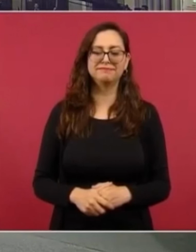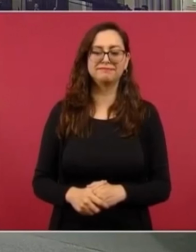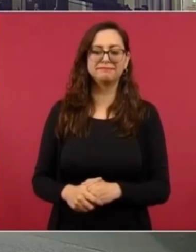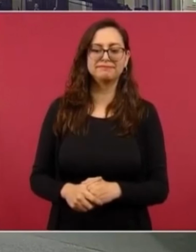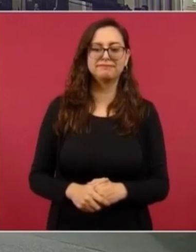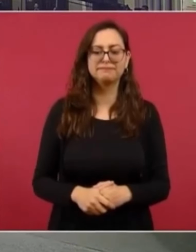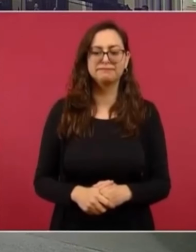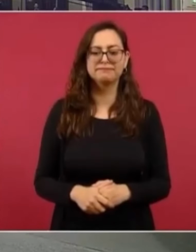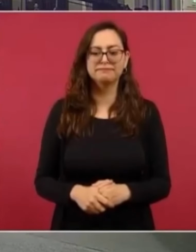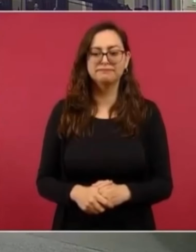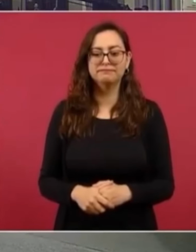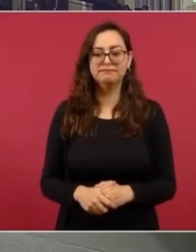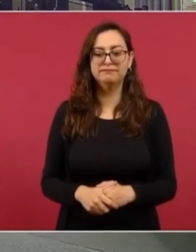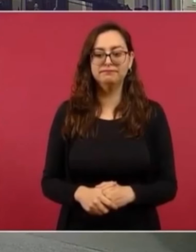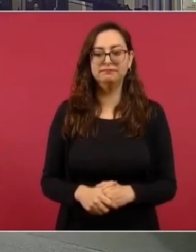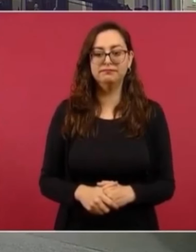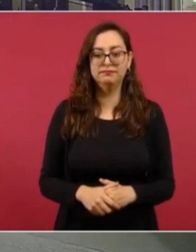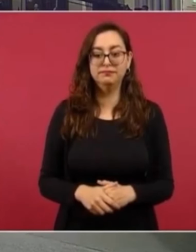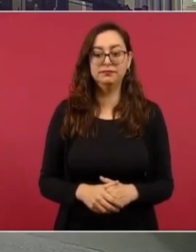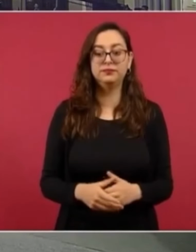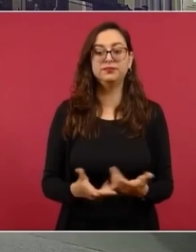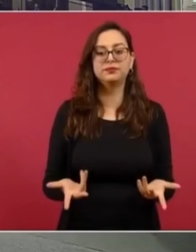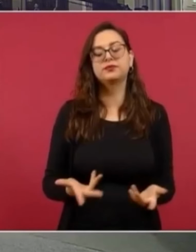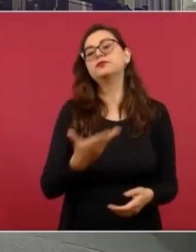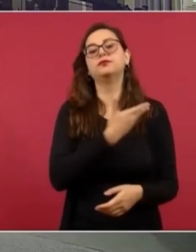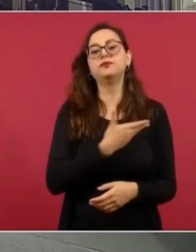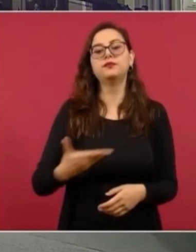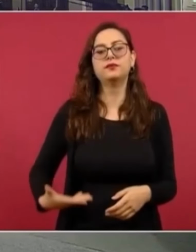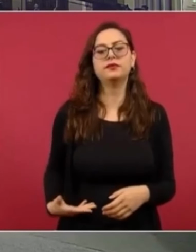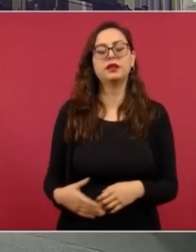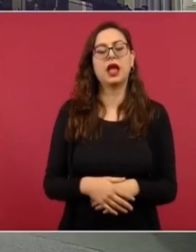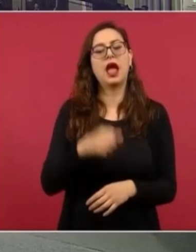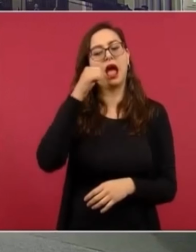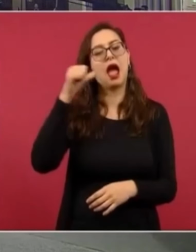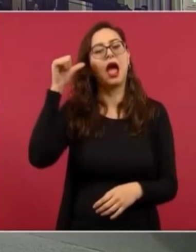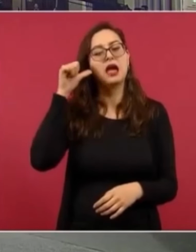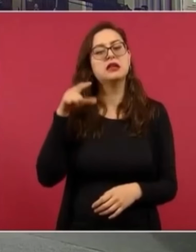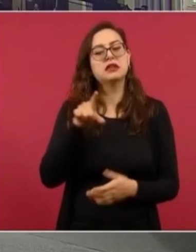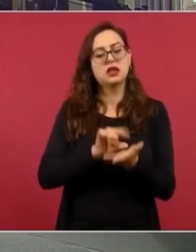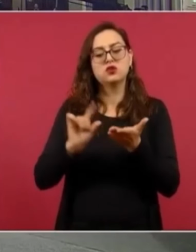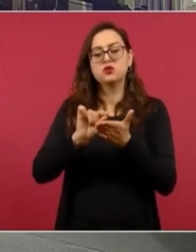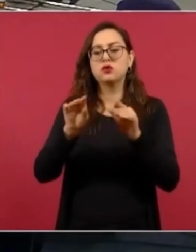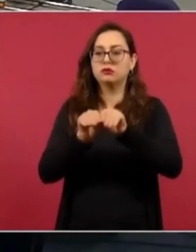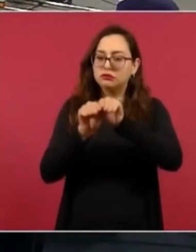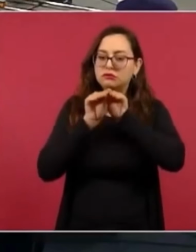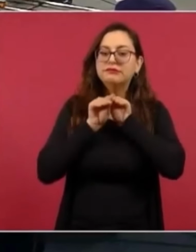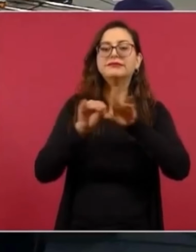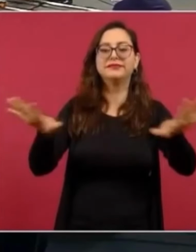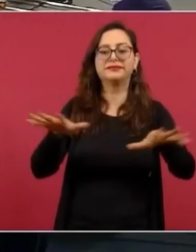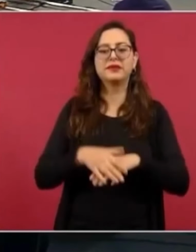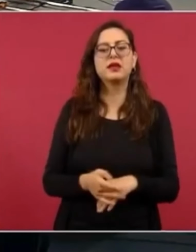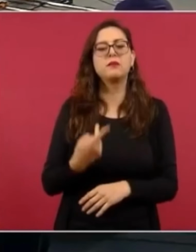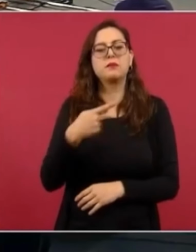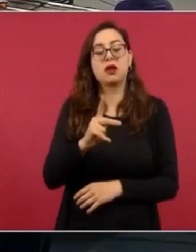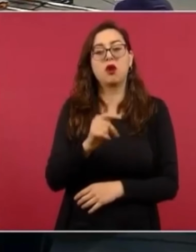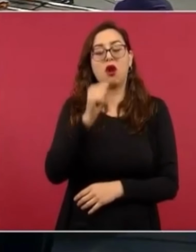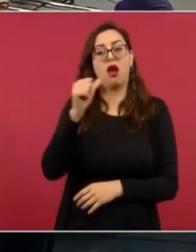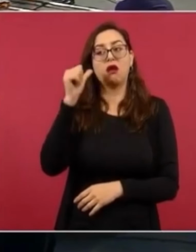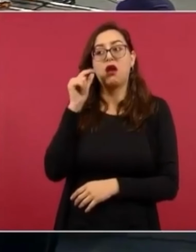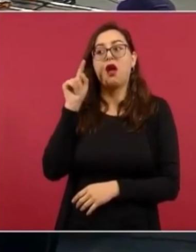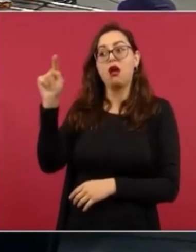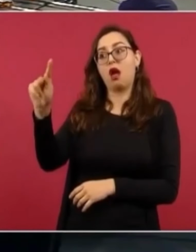presidente, además de sus mensajes ayer en redes sociales, ¿cuál es su postura respecto a lo que sucedió ayer en Perú? ¿El gobierno de México